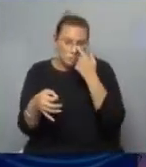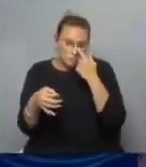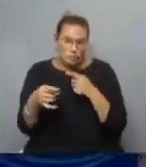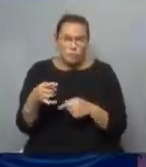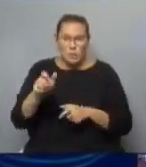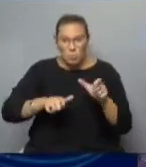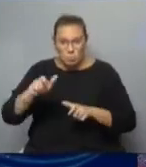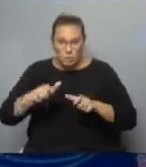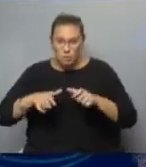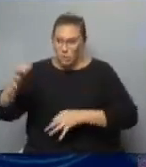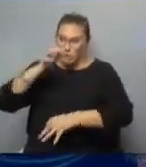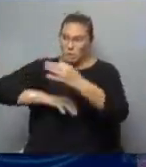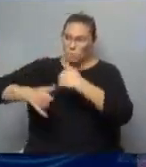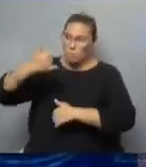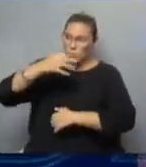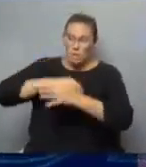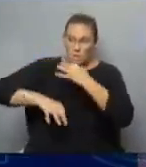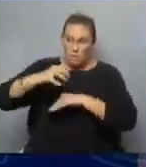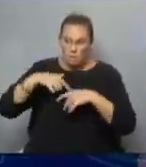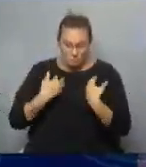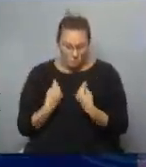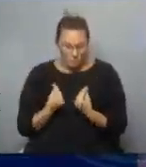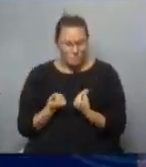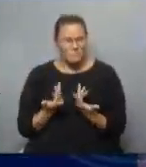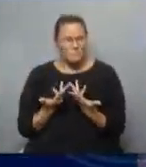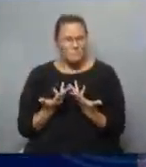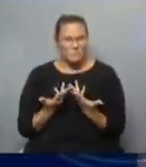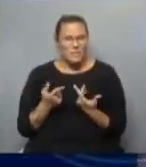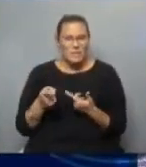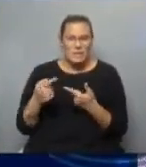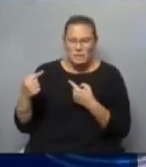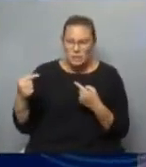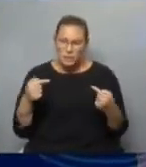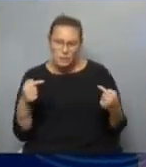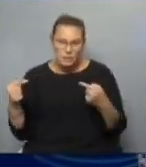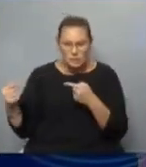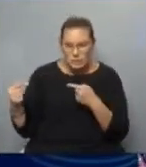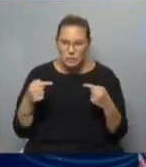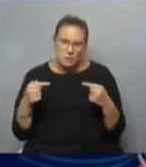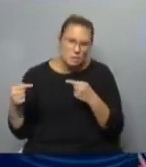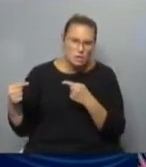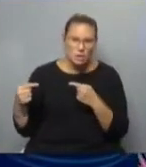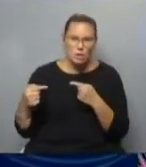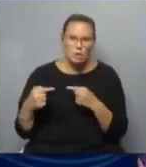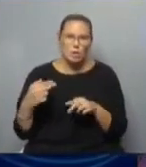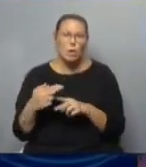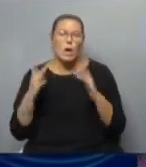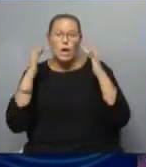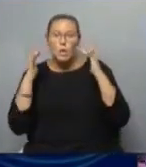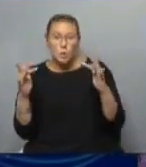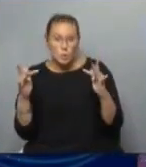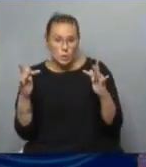lo que la gente nos devuelve y lo que nosotros sentimos. Y en esa lucha está todo lo que se llama la